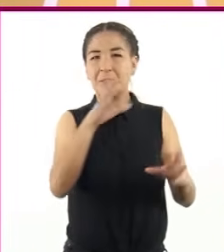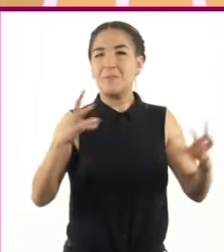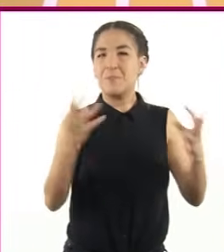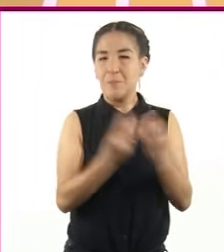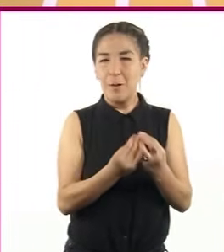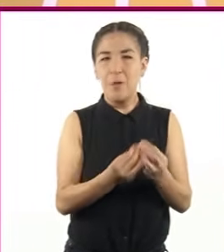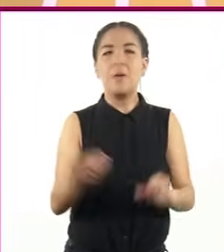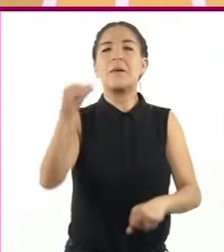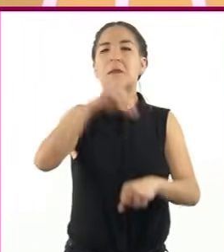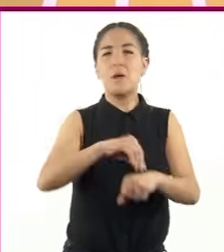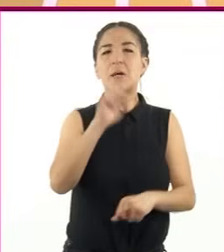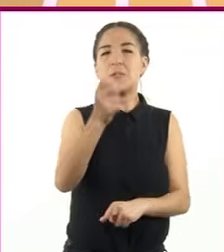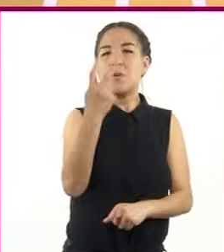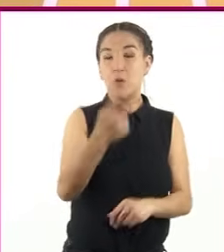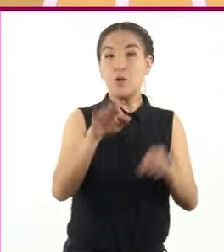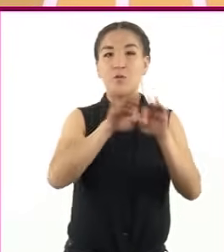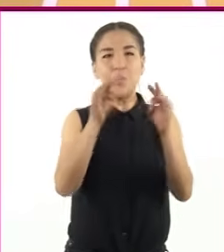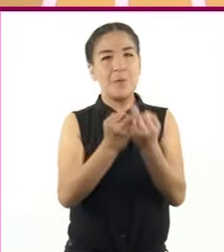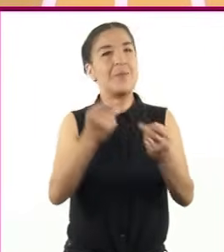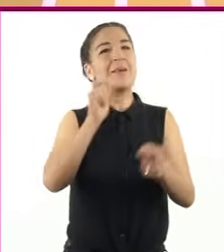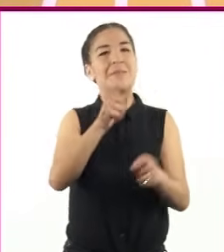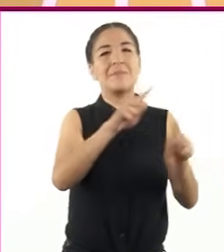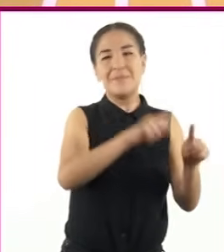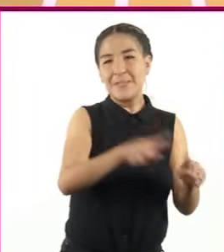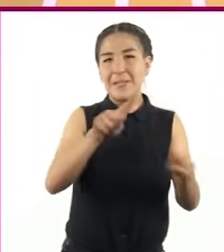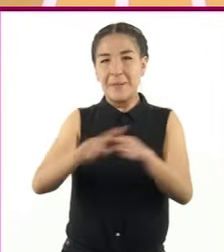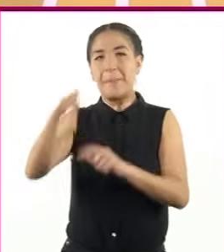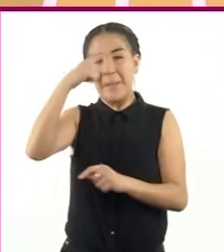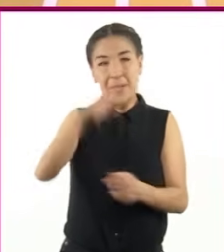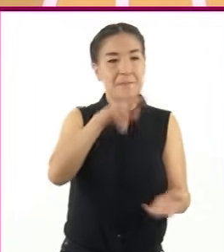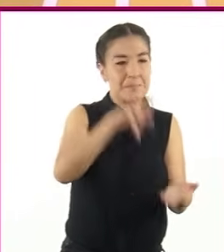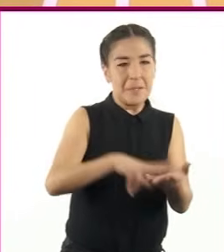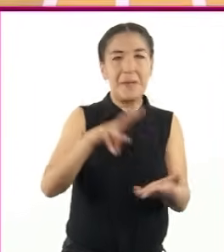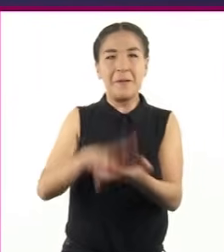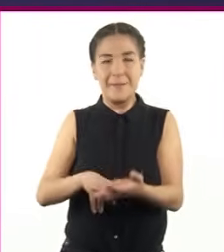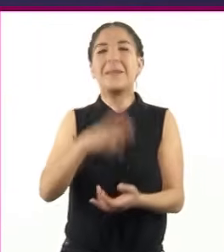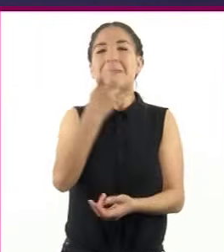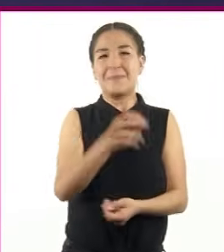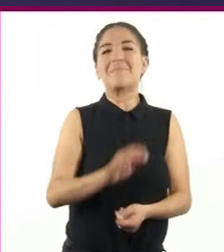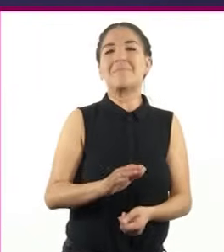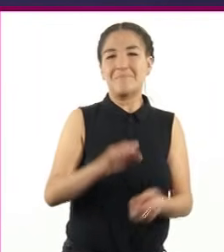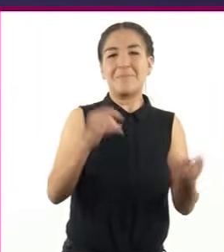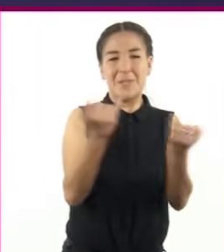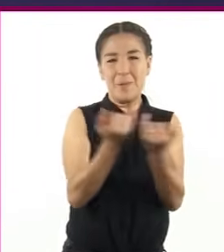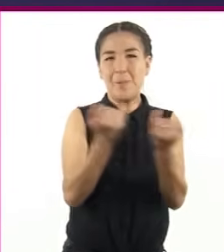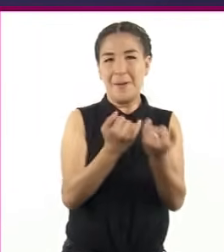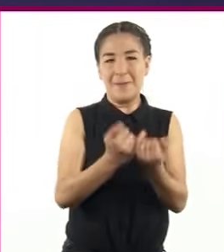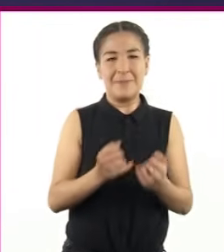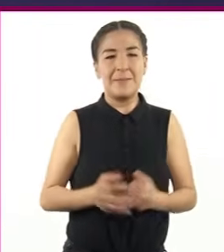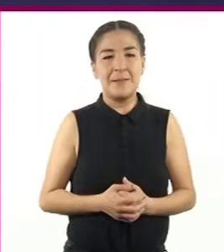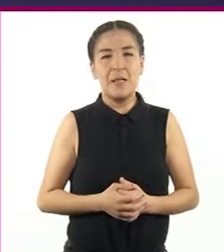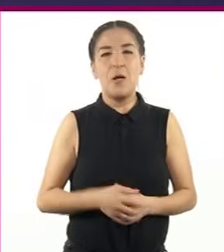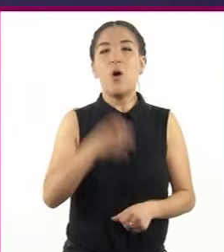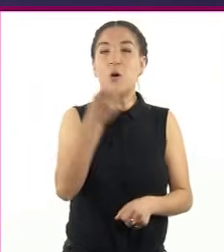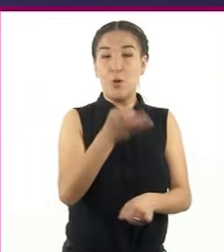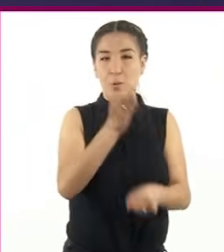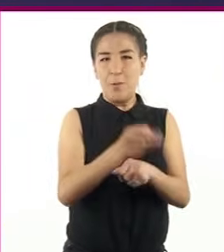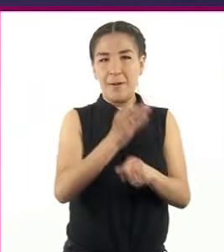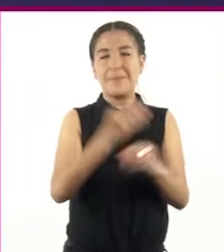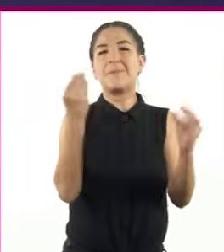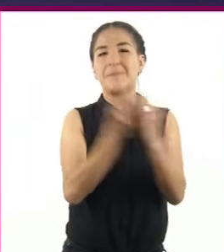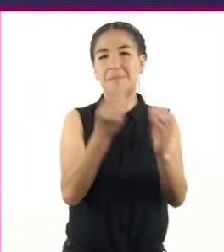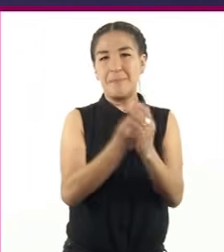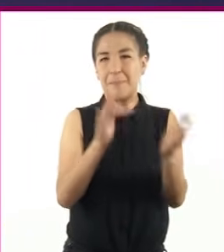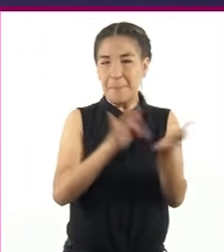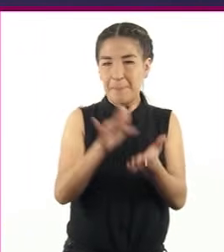aplicamos dos métodos para validar que realmente fueran equivalentes. Consideren que estas sesiones son un material de apoyo